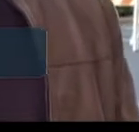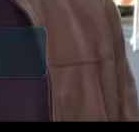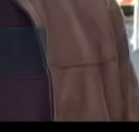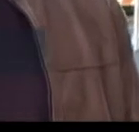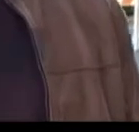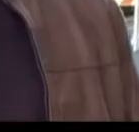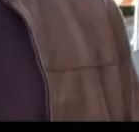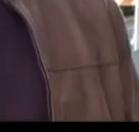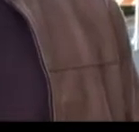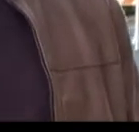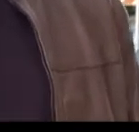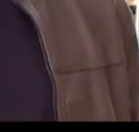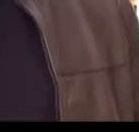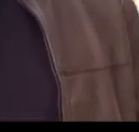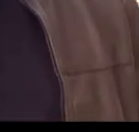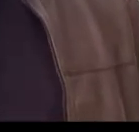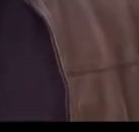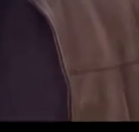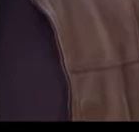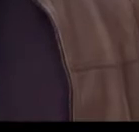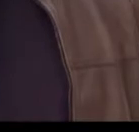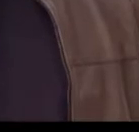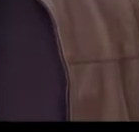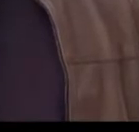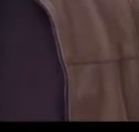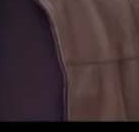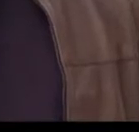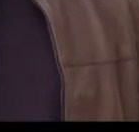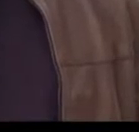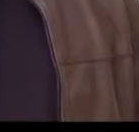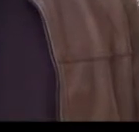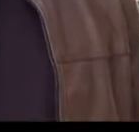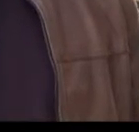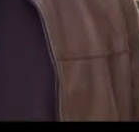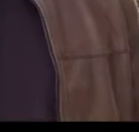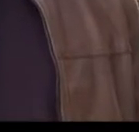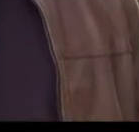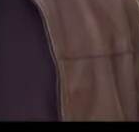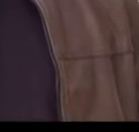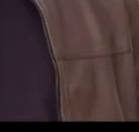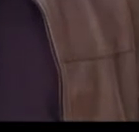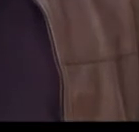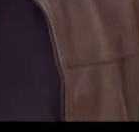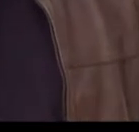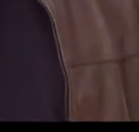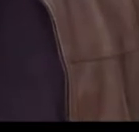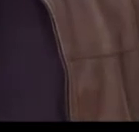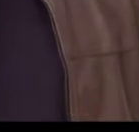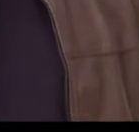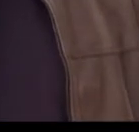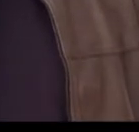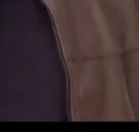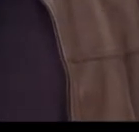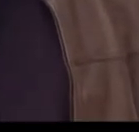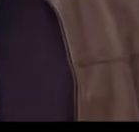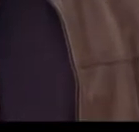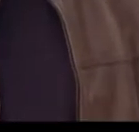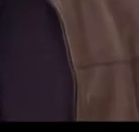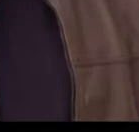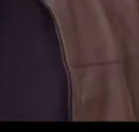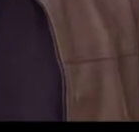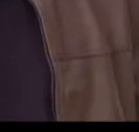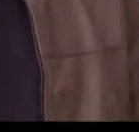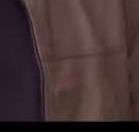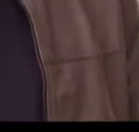NSC, Noticiero Científico y Cultural Iberoamericano de ATEI, y para revistas National Geographic en español y Newsweek en